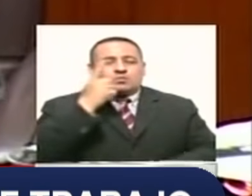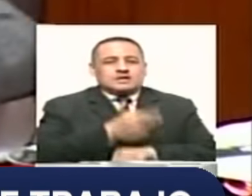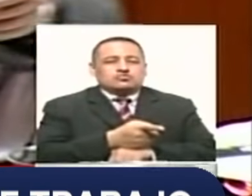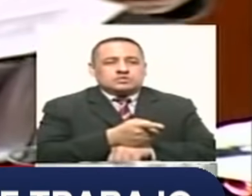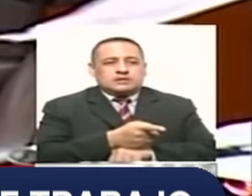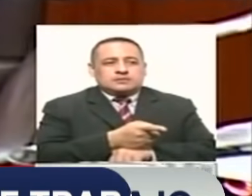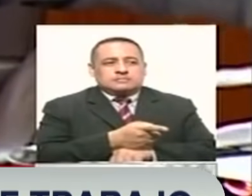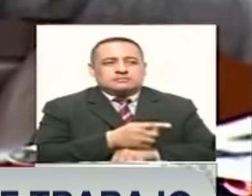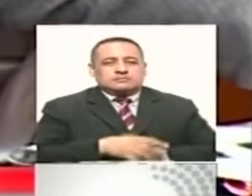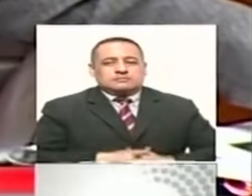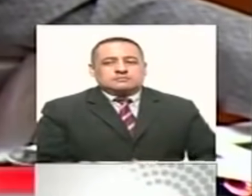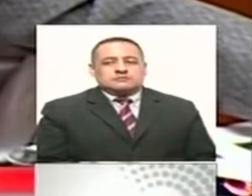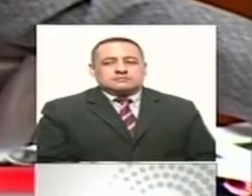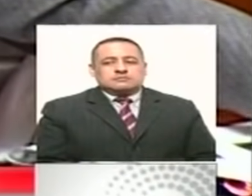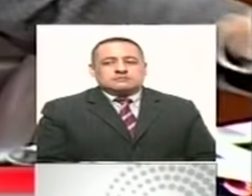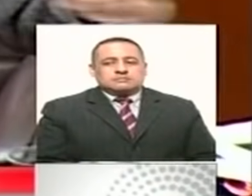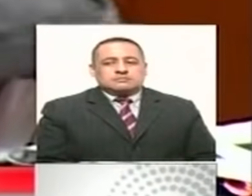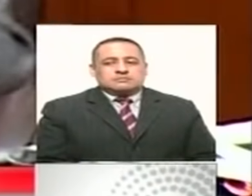querellar.